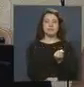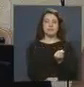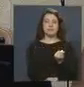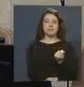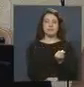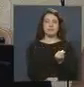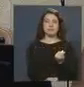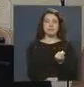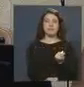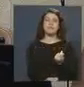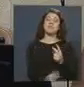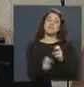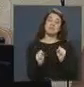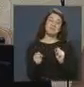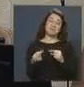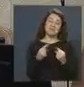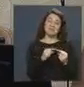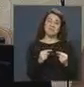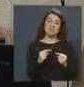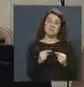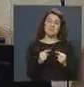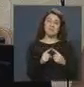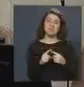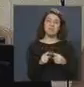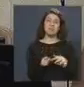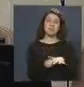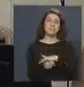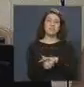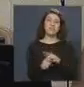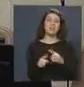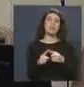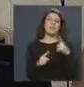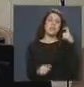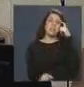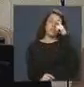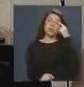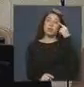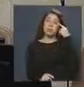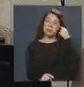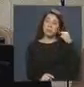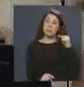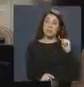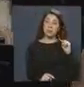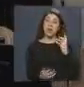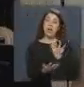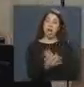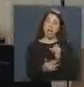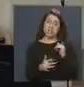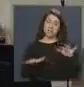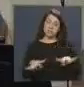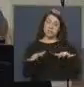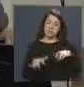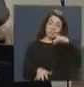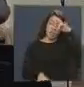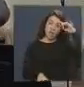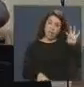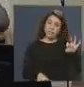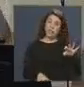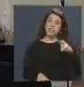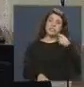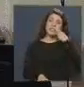siempre es más discutible porque está en el contexto de las dificultades, pero efectivamente hay un esfuerzo financiero que